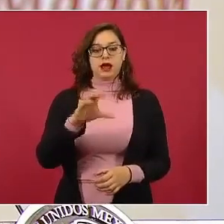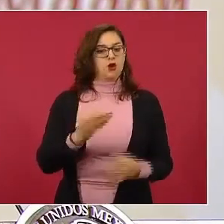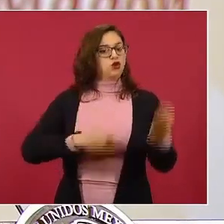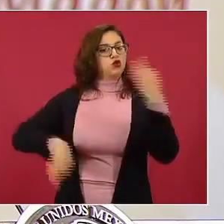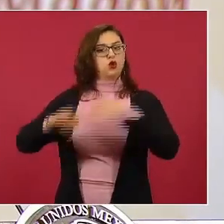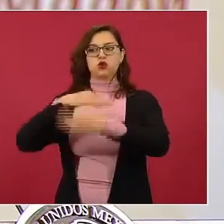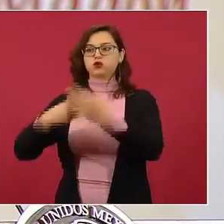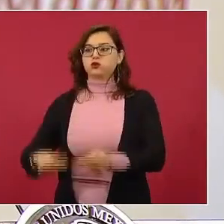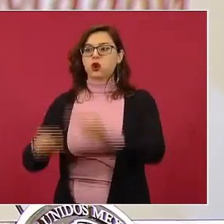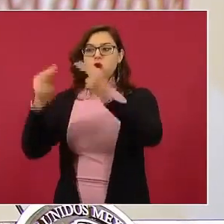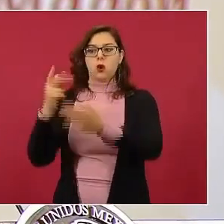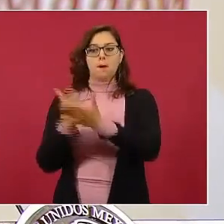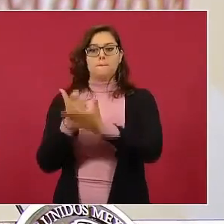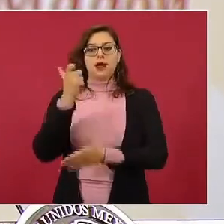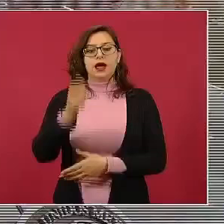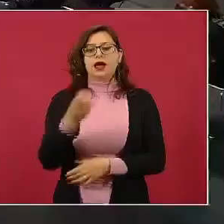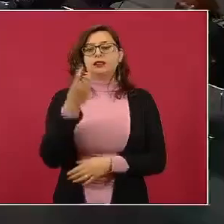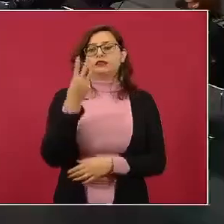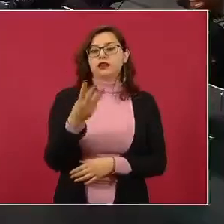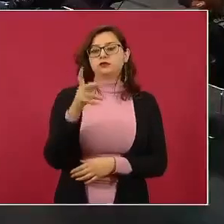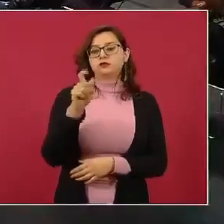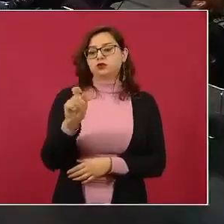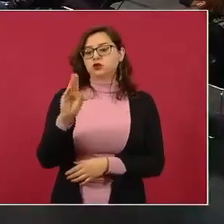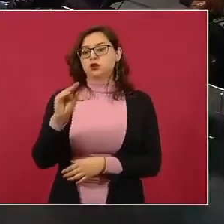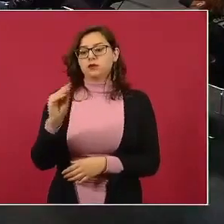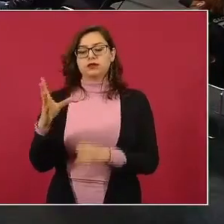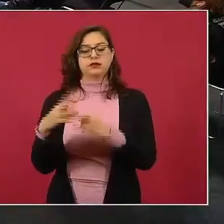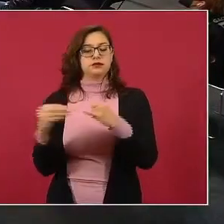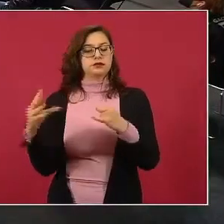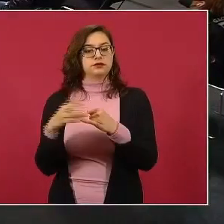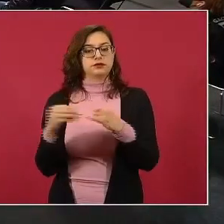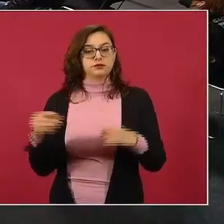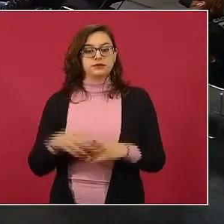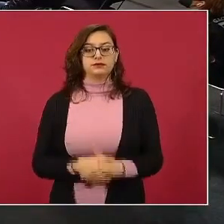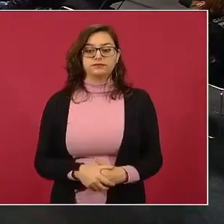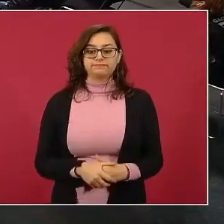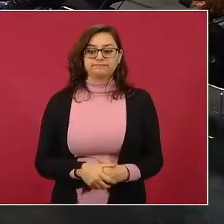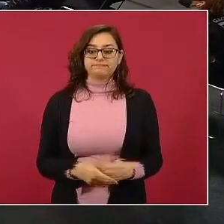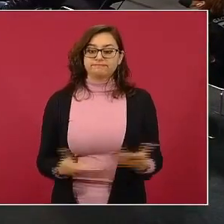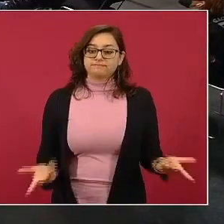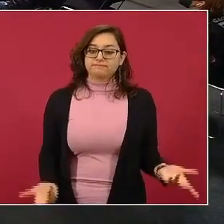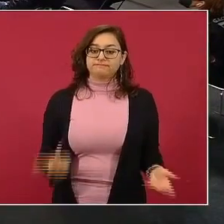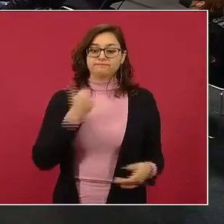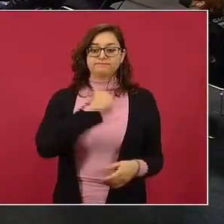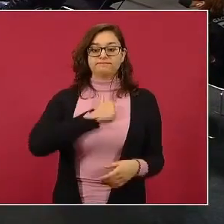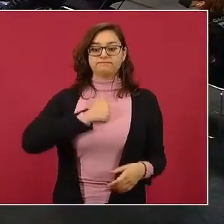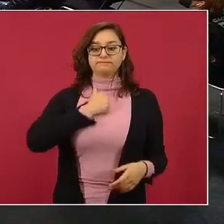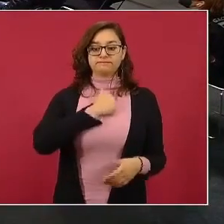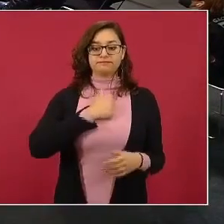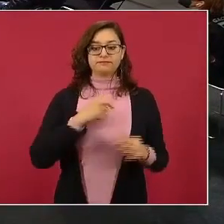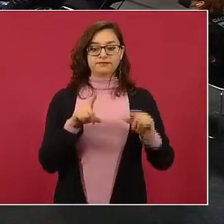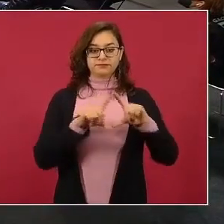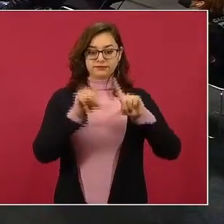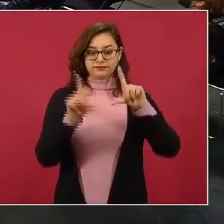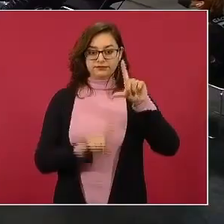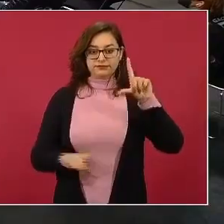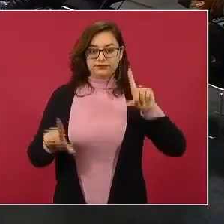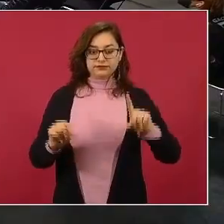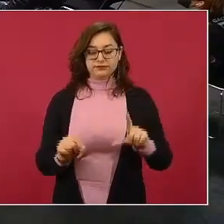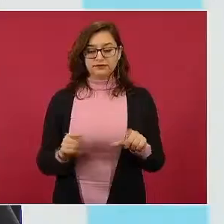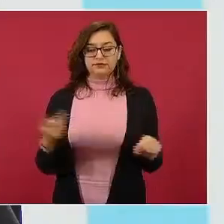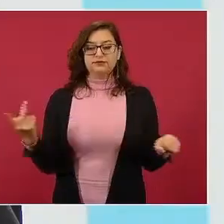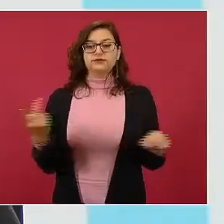centavos. Hay una situación que prevalece en nuestro querido México por esa gran desigualdad.